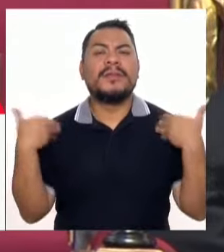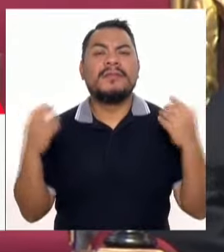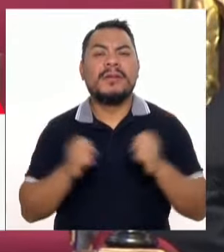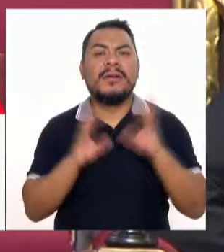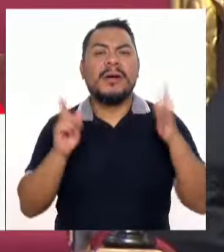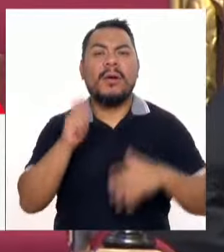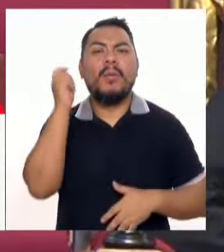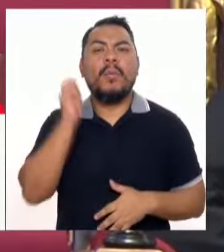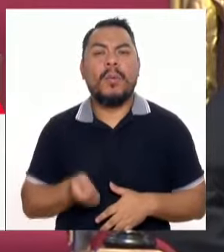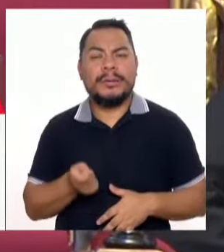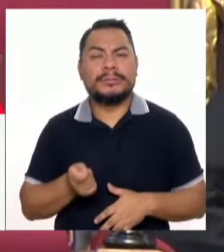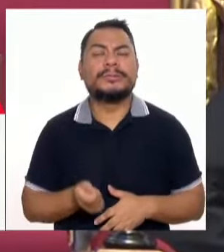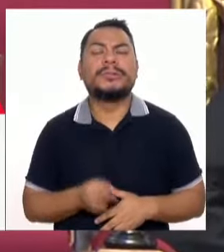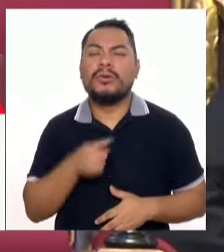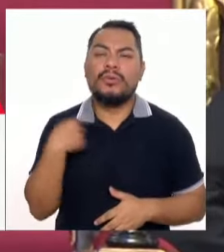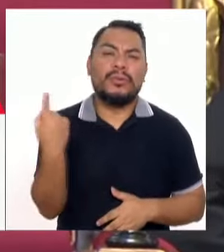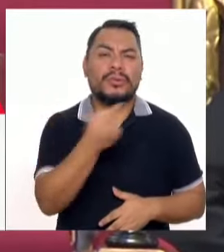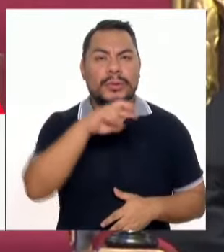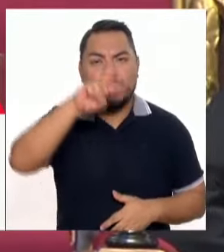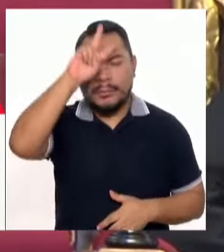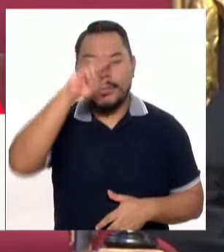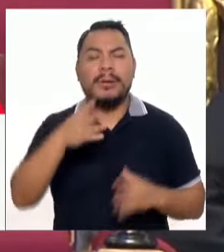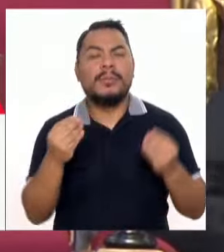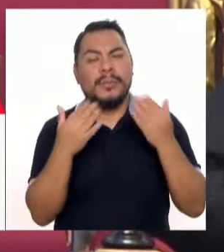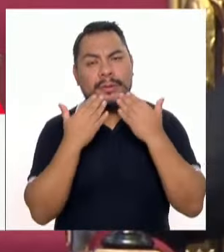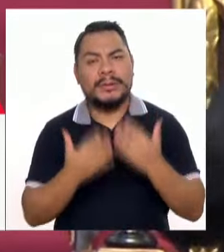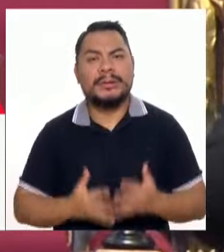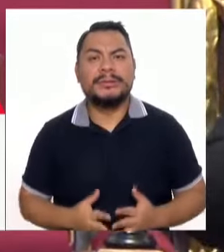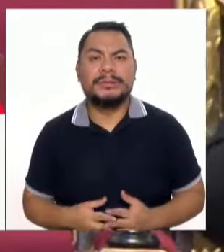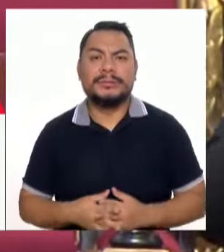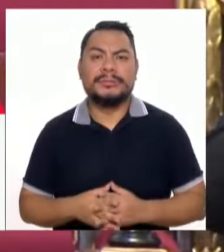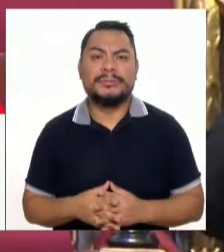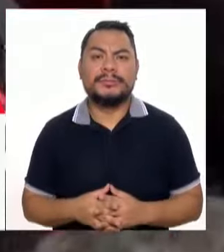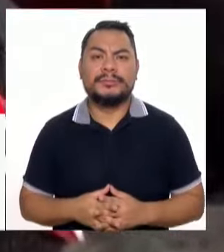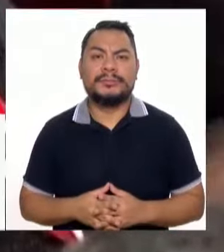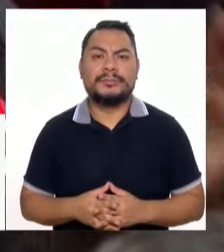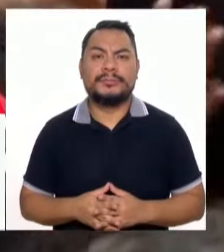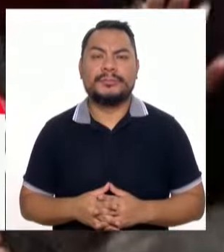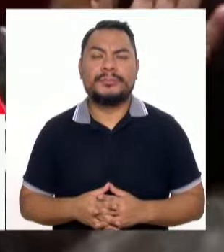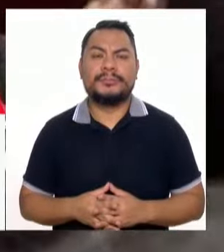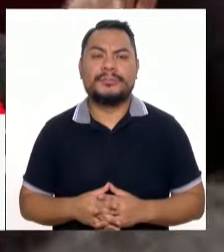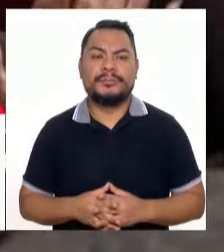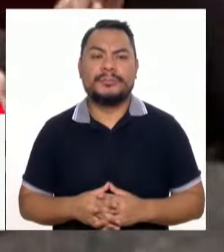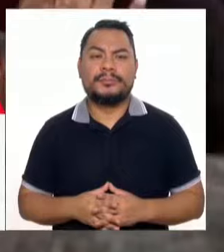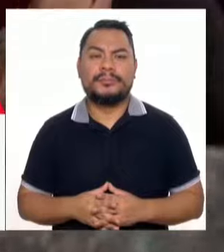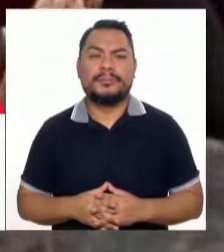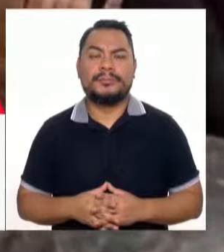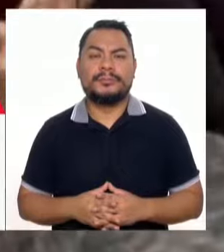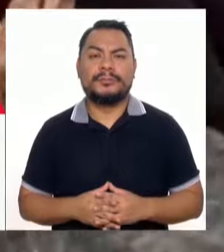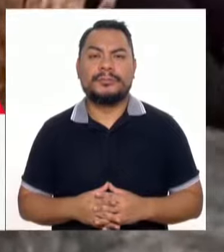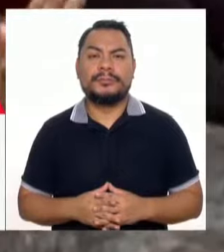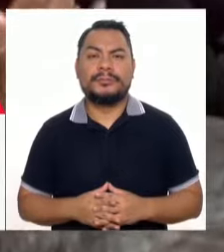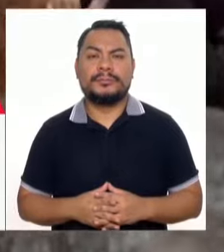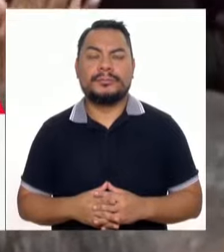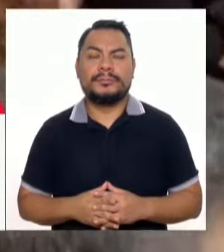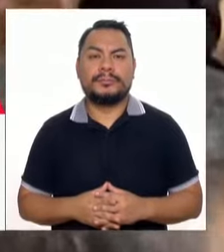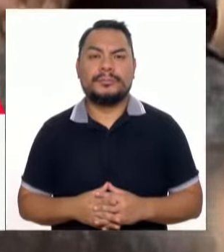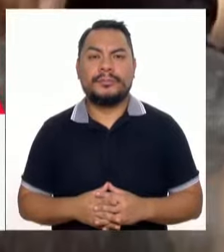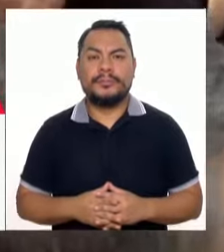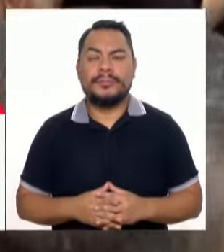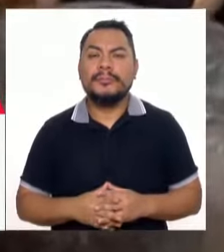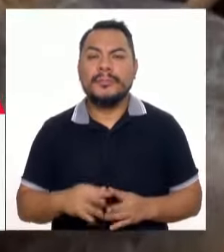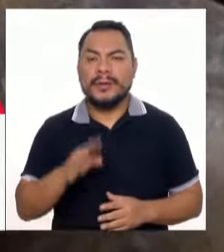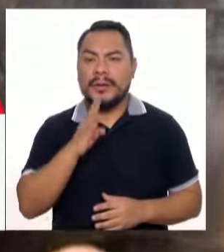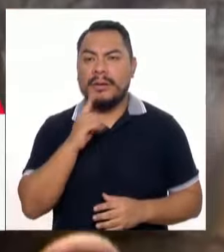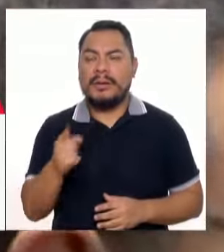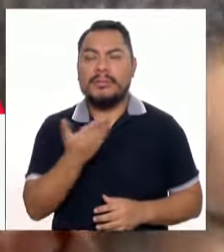juezas y jueces de todo el Perú! Muchas gracias. Fueron las palabras de la presidenta de la República,